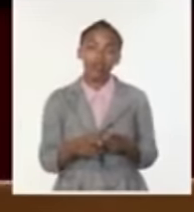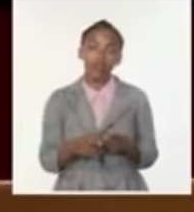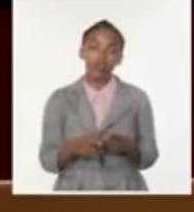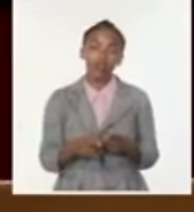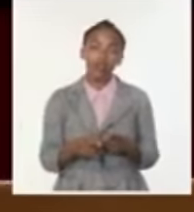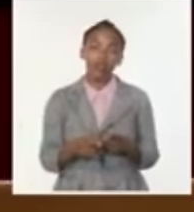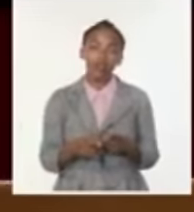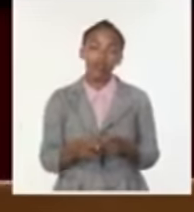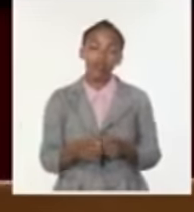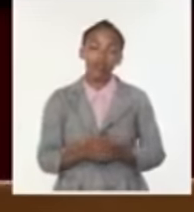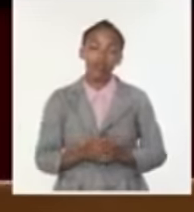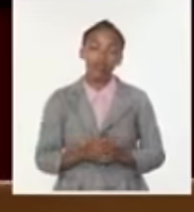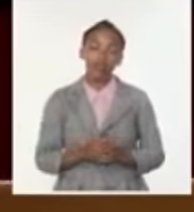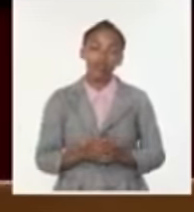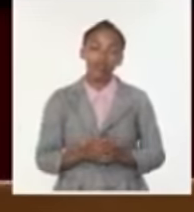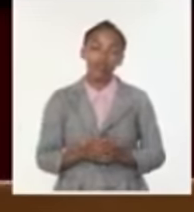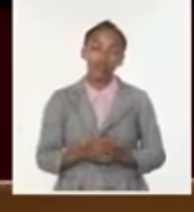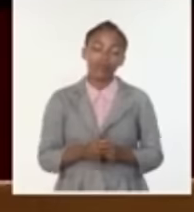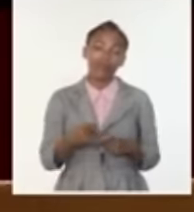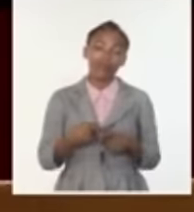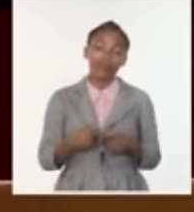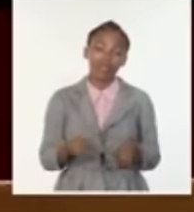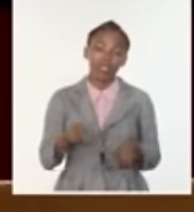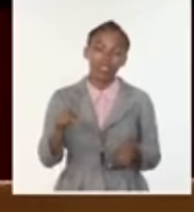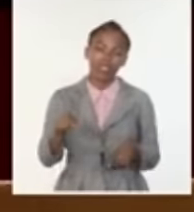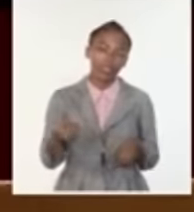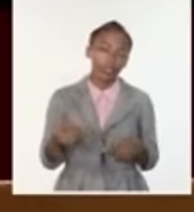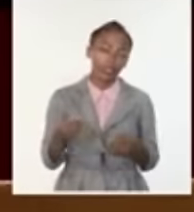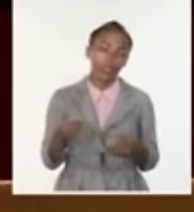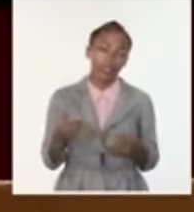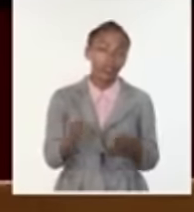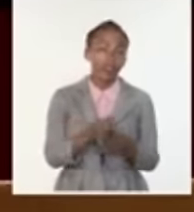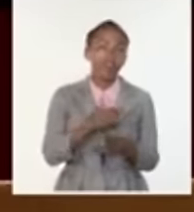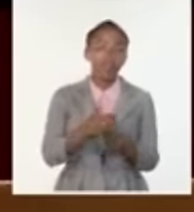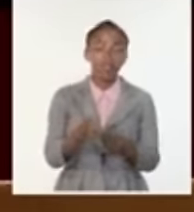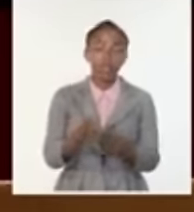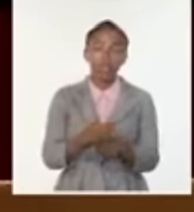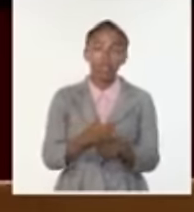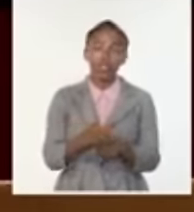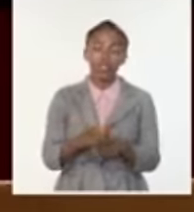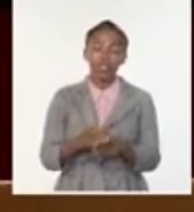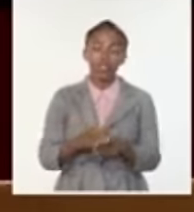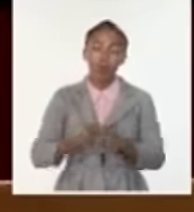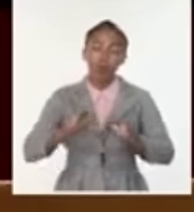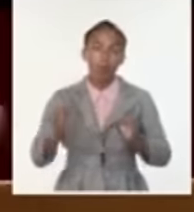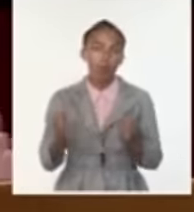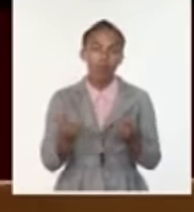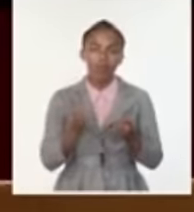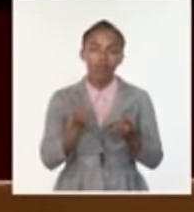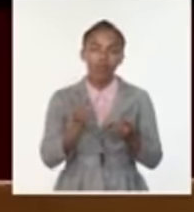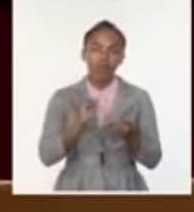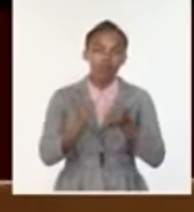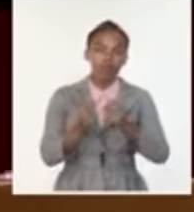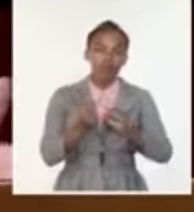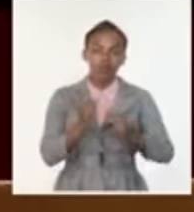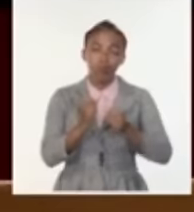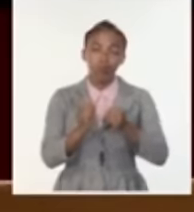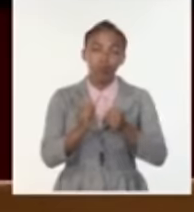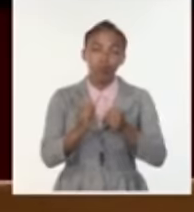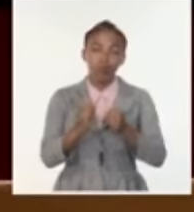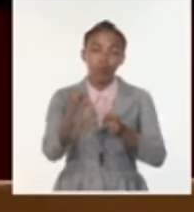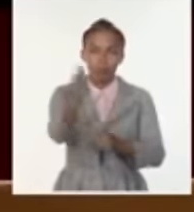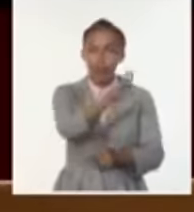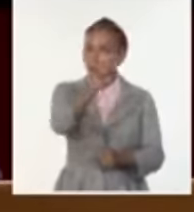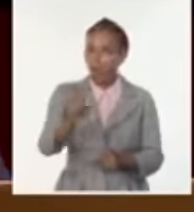clave de la población, pero realmente esto no es así. Y por tanto, por eso hay que regularlo, hay que controlarlo, no prohibirlo,